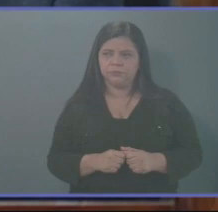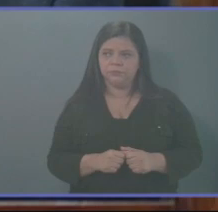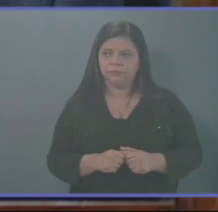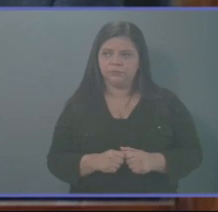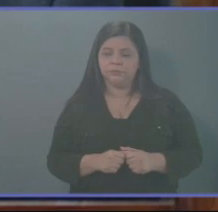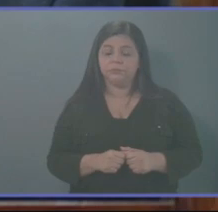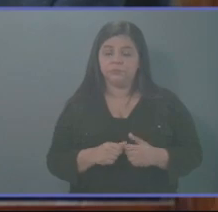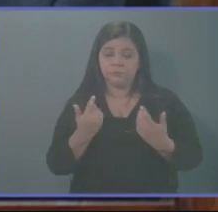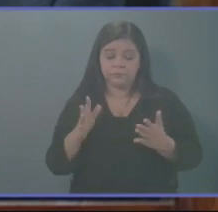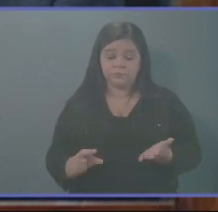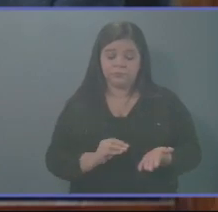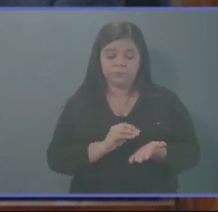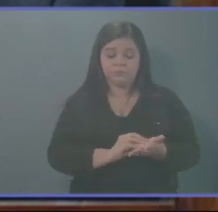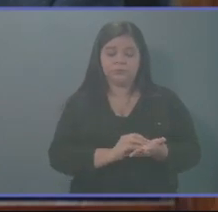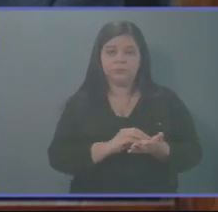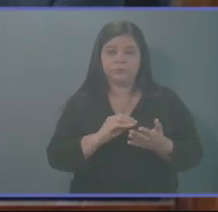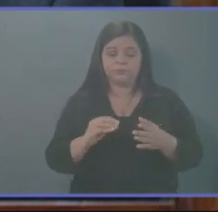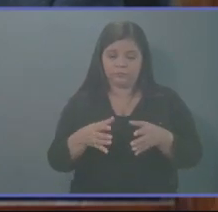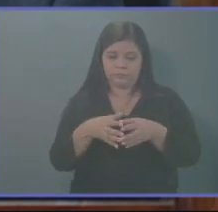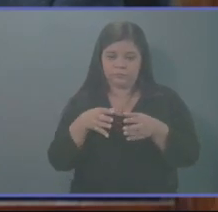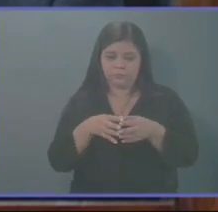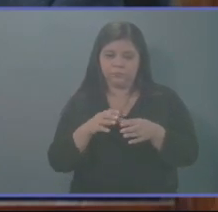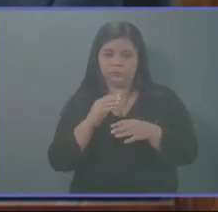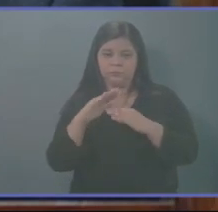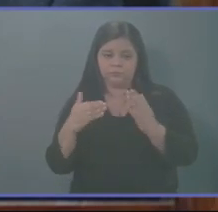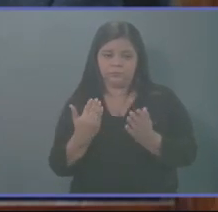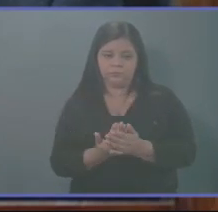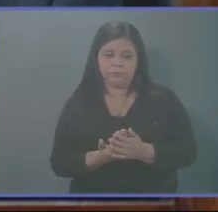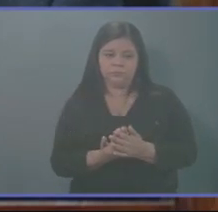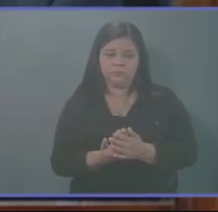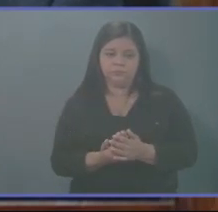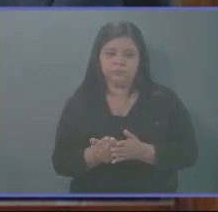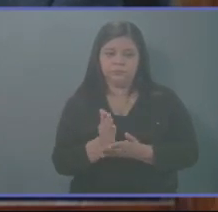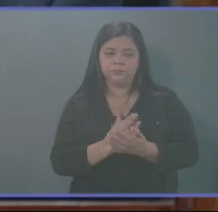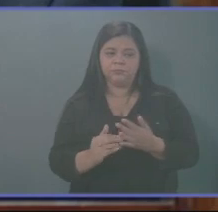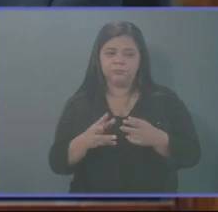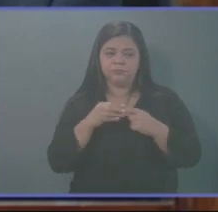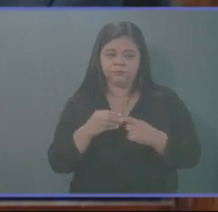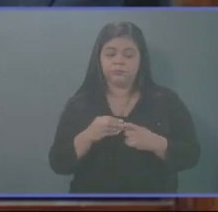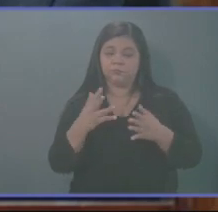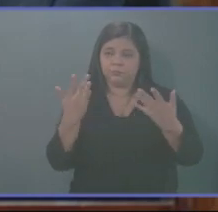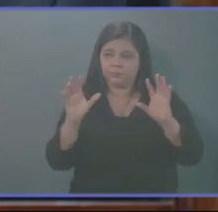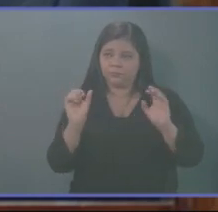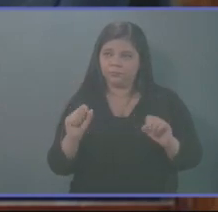y nos determina esta configuración lingüística del tipo, que no es un tipo especial por lo cual